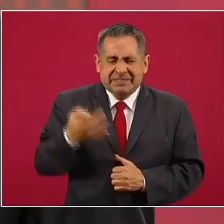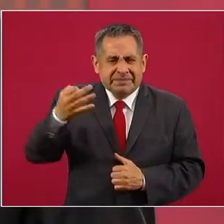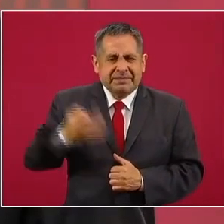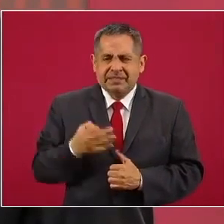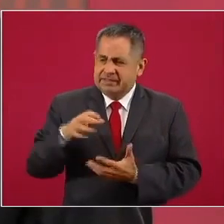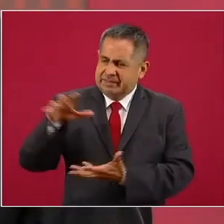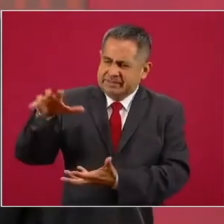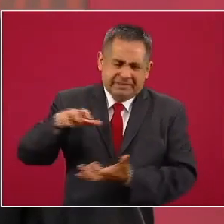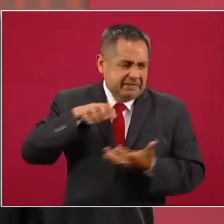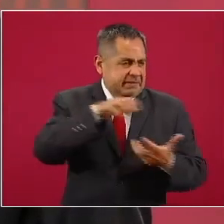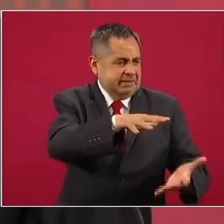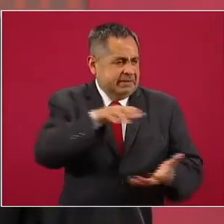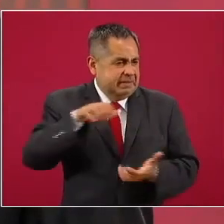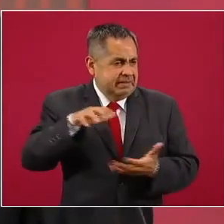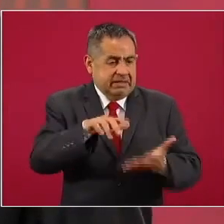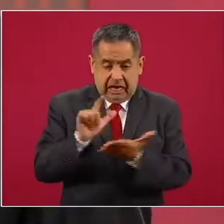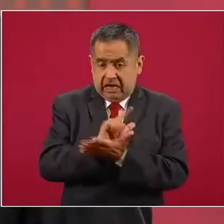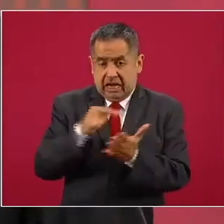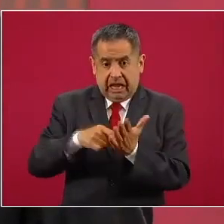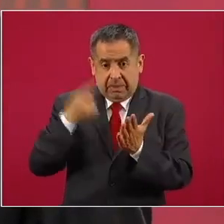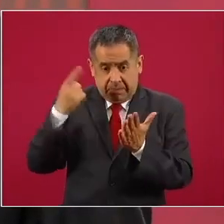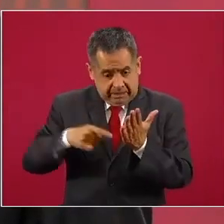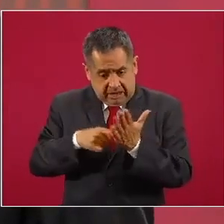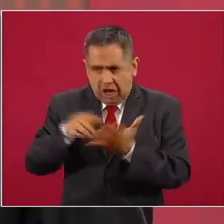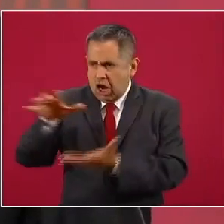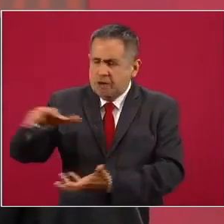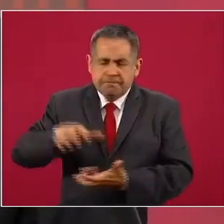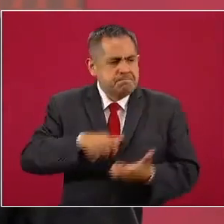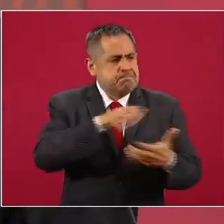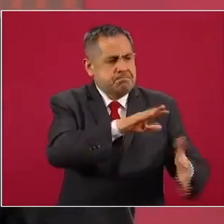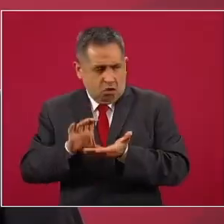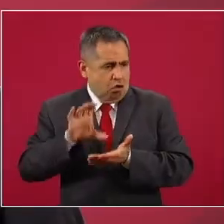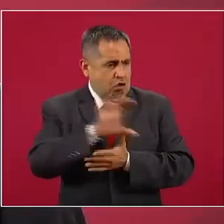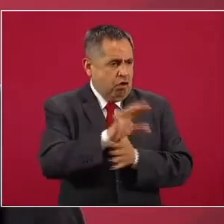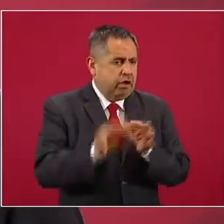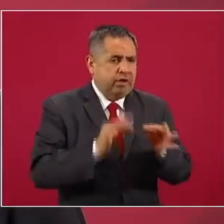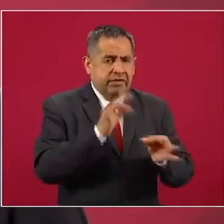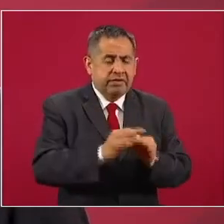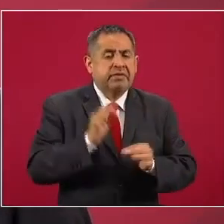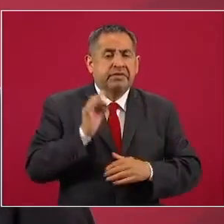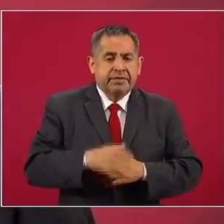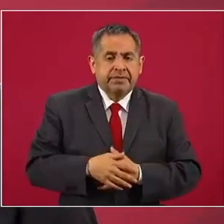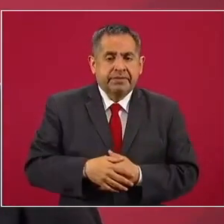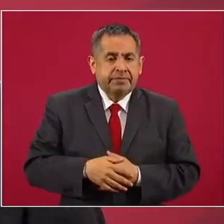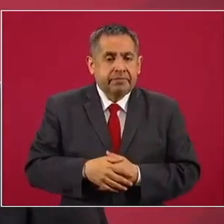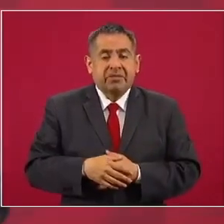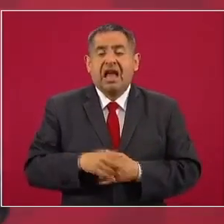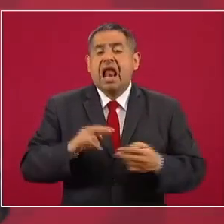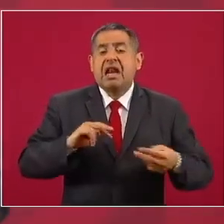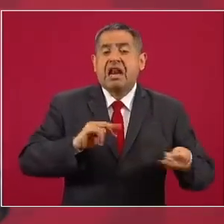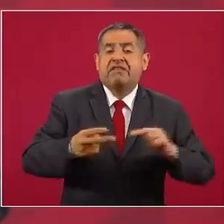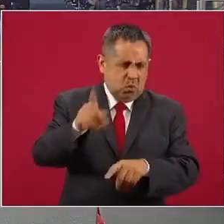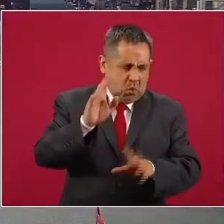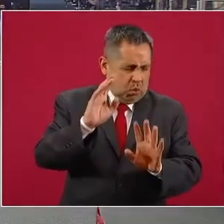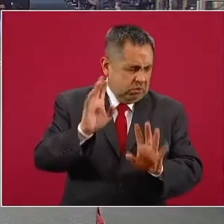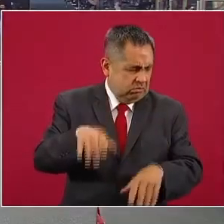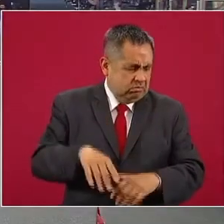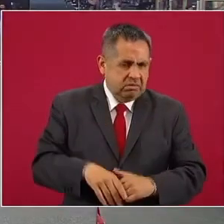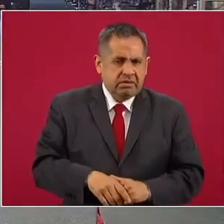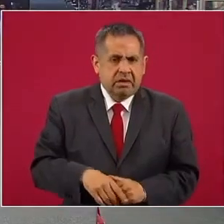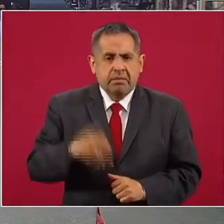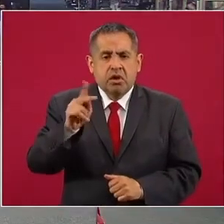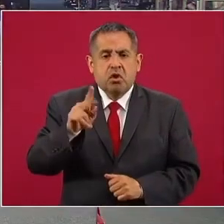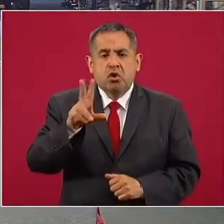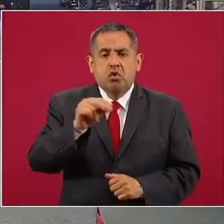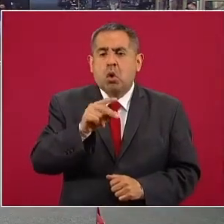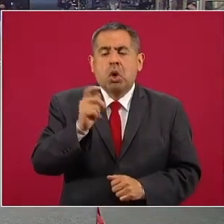los recursos que por ley les corresponden. Les diría que hasta nos deben, pero